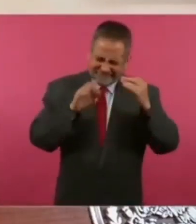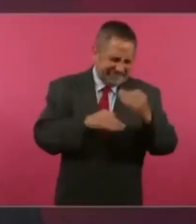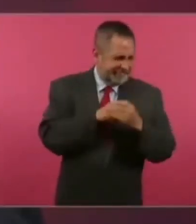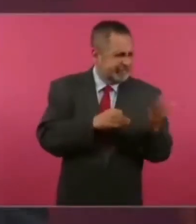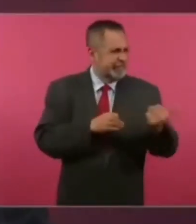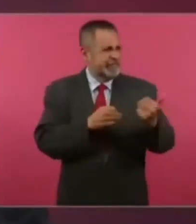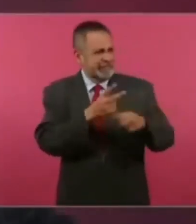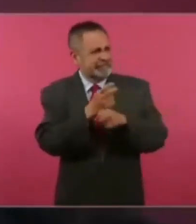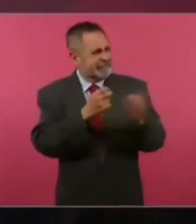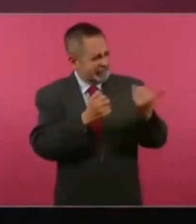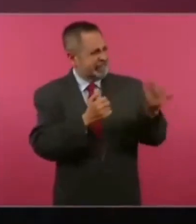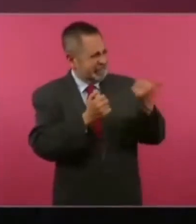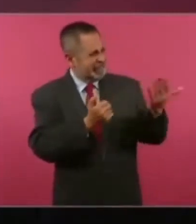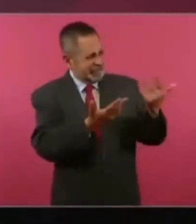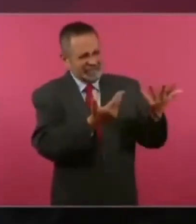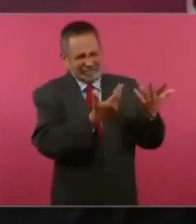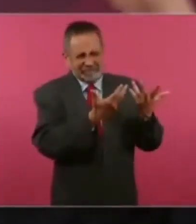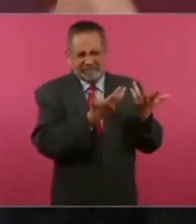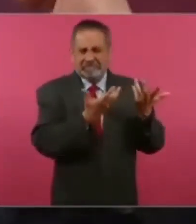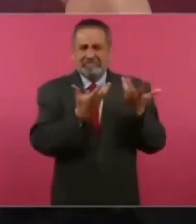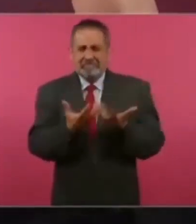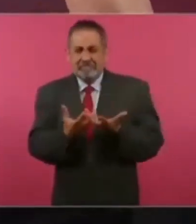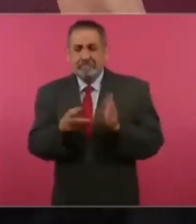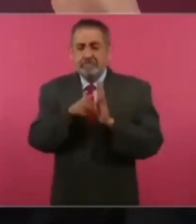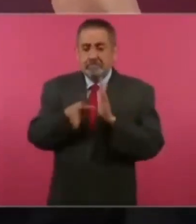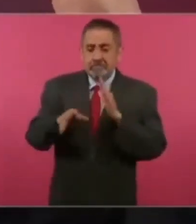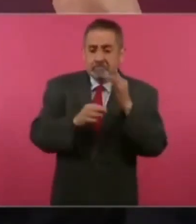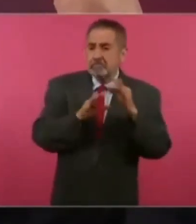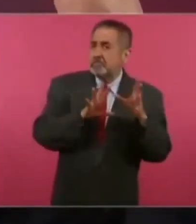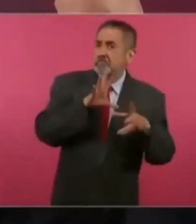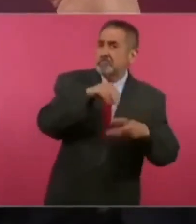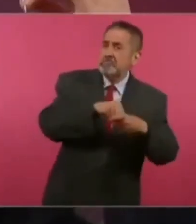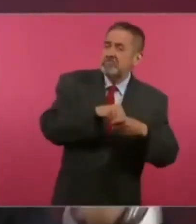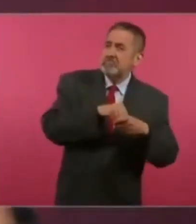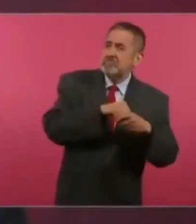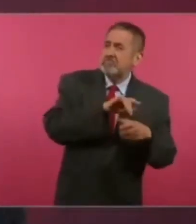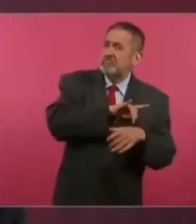Sí, todo un avión para todos los periodistas.